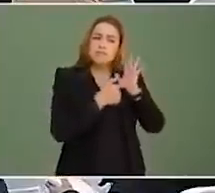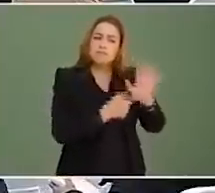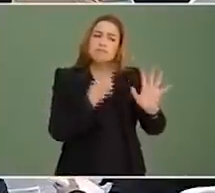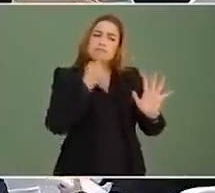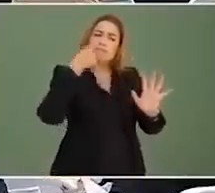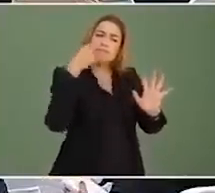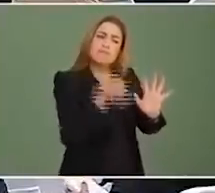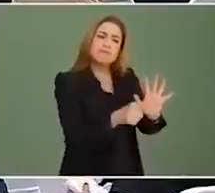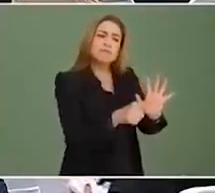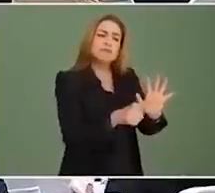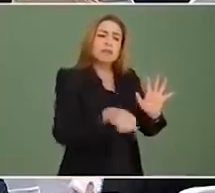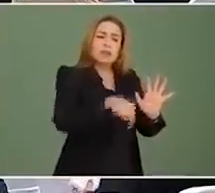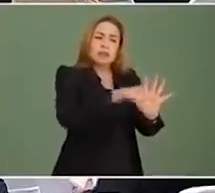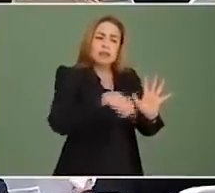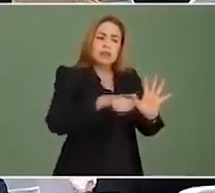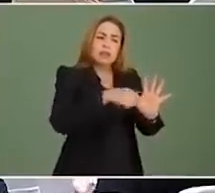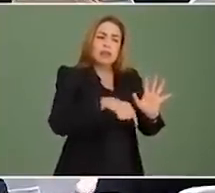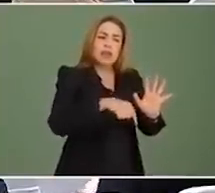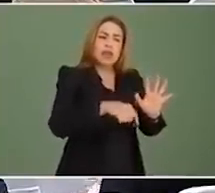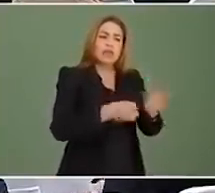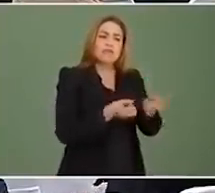del lavado de dinero